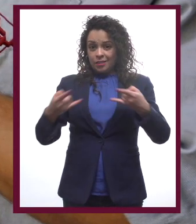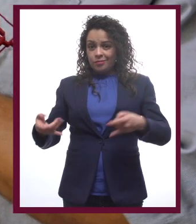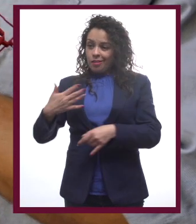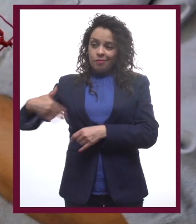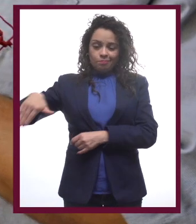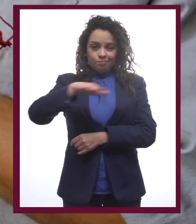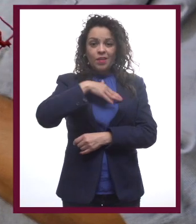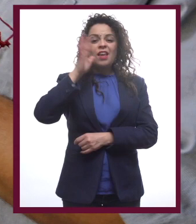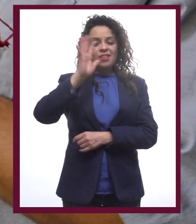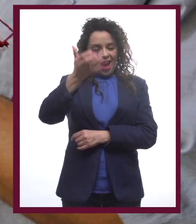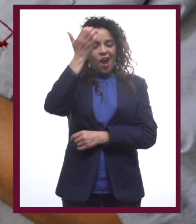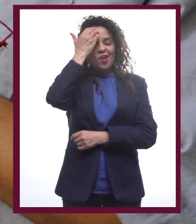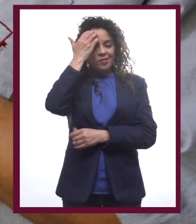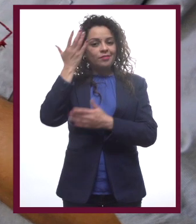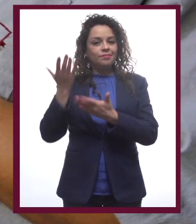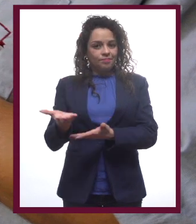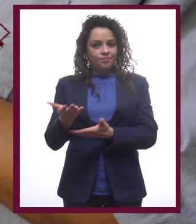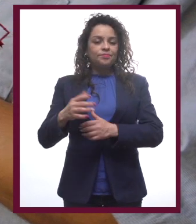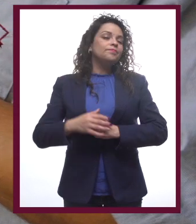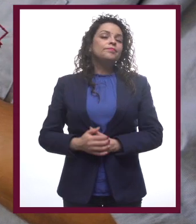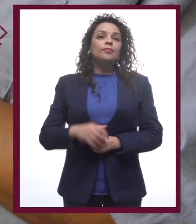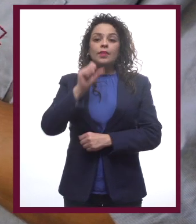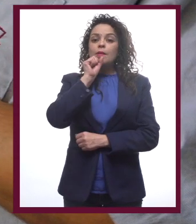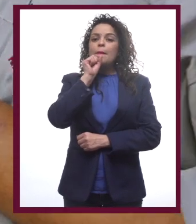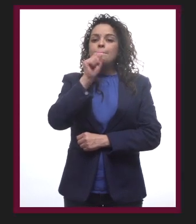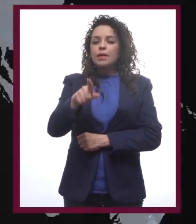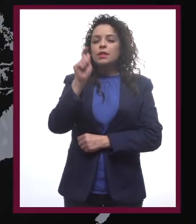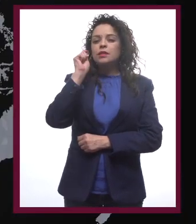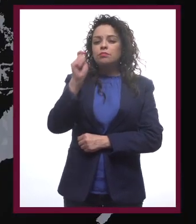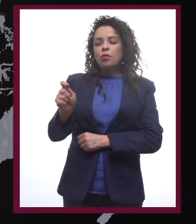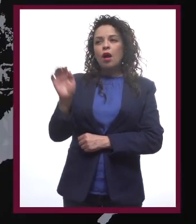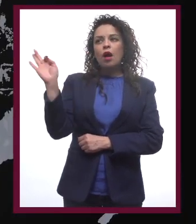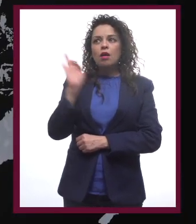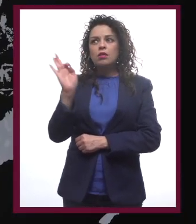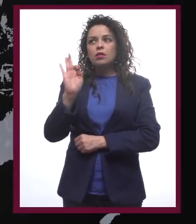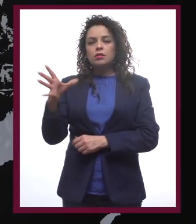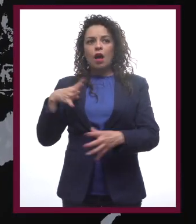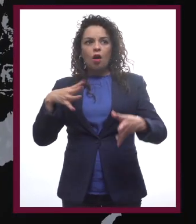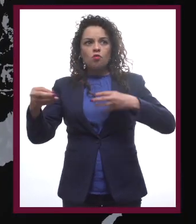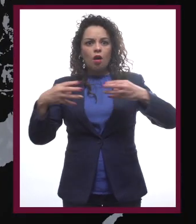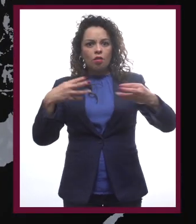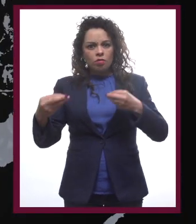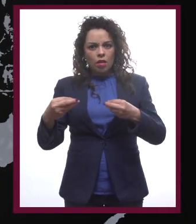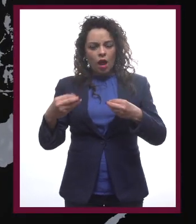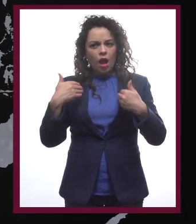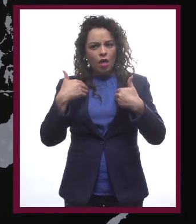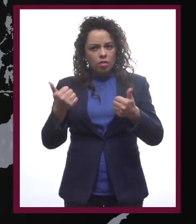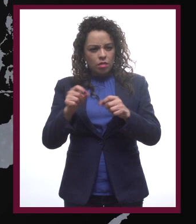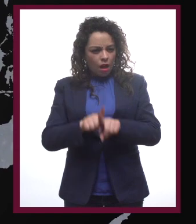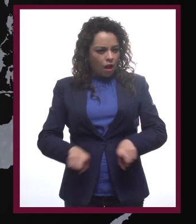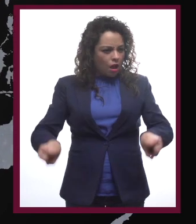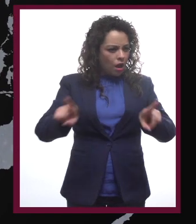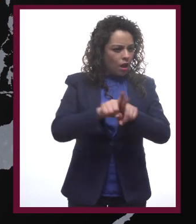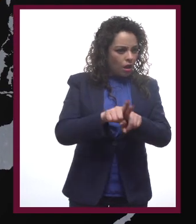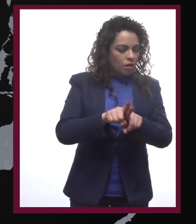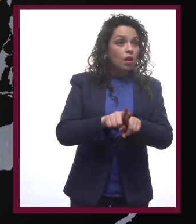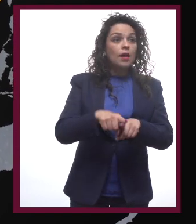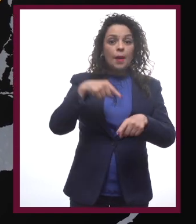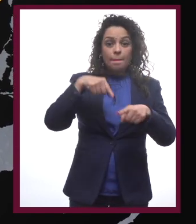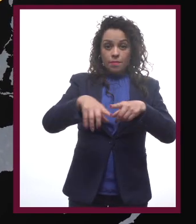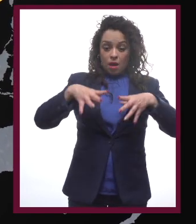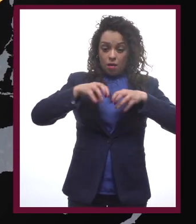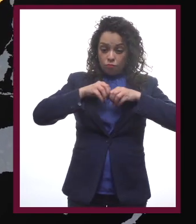todos conocemos de sobra. Casi de manera simultánea y con la misma lógica de un contagio, la información comenzó a correr